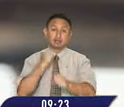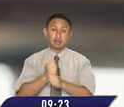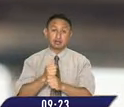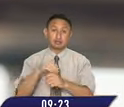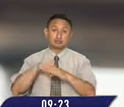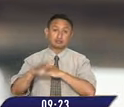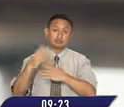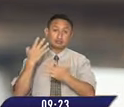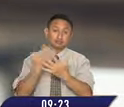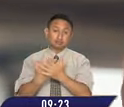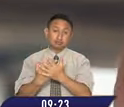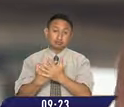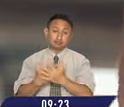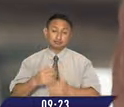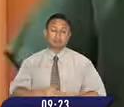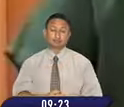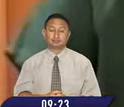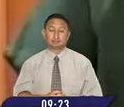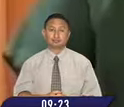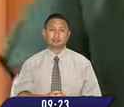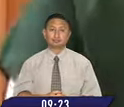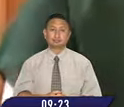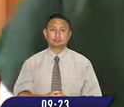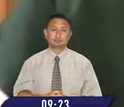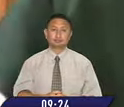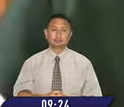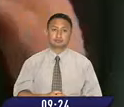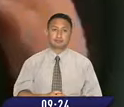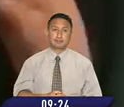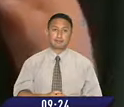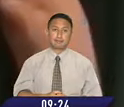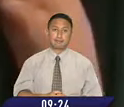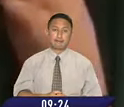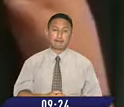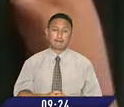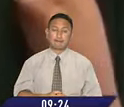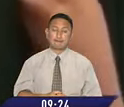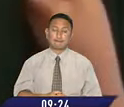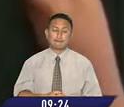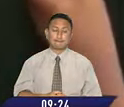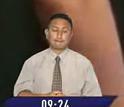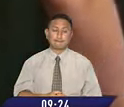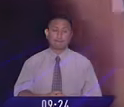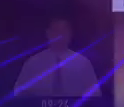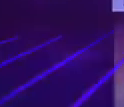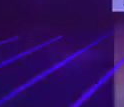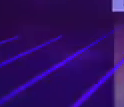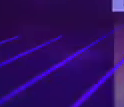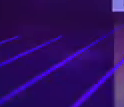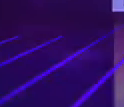reclusión y muerte. Informó Álvaro Terán.